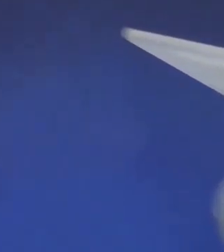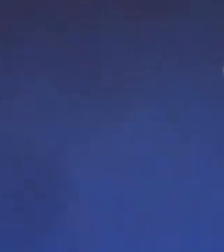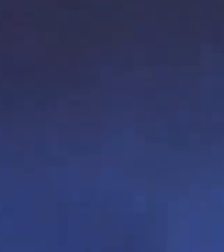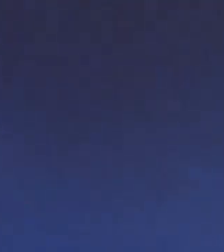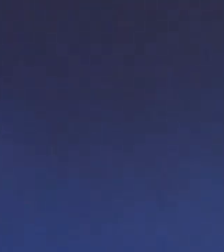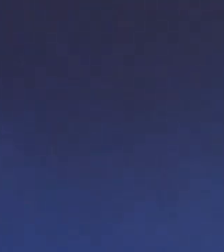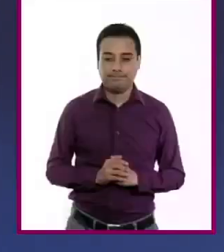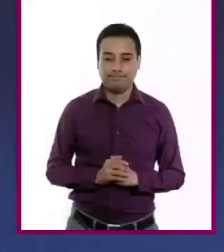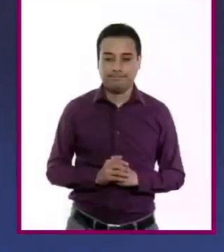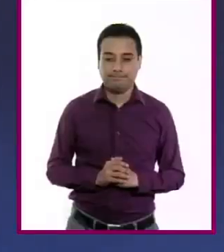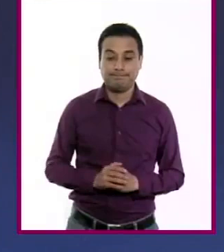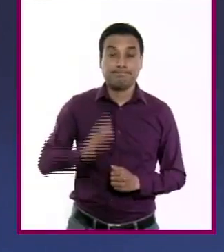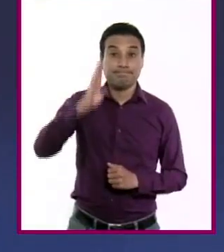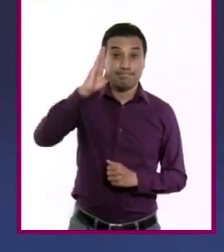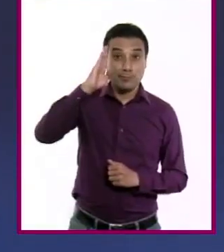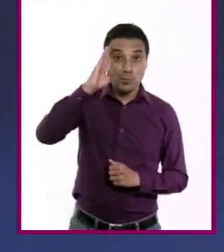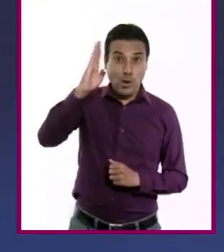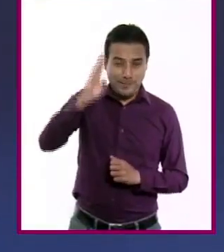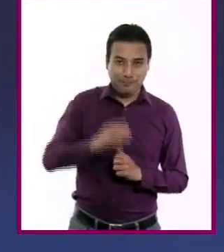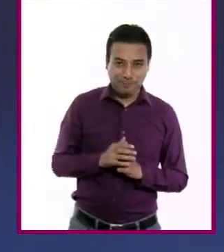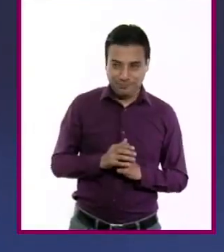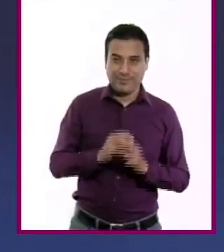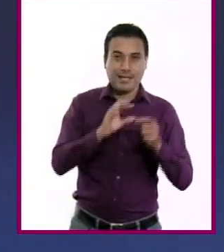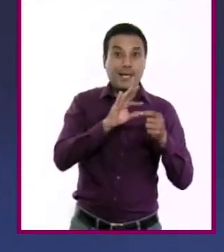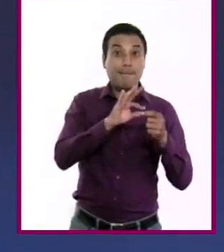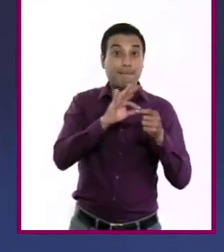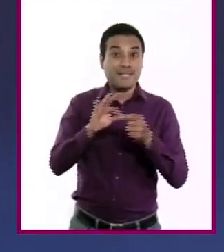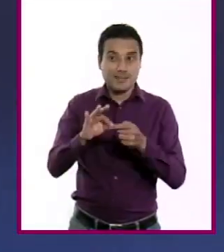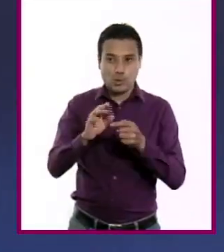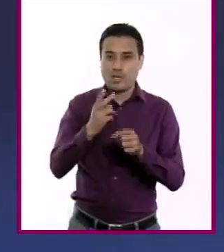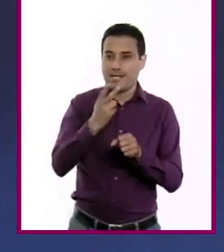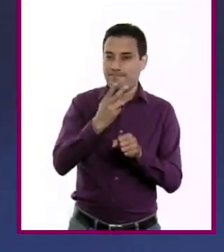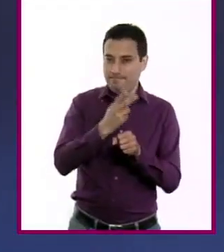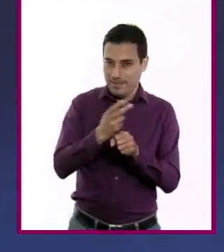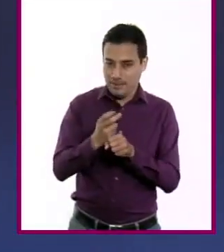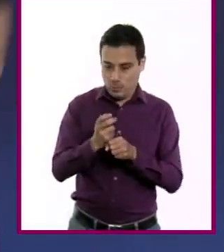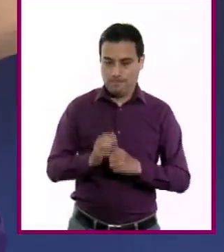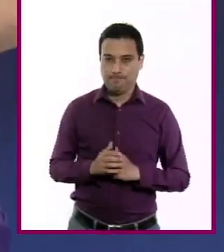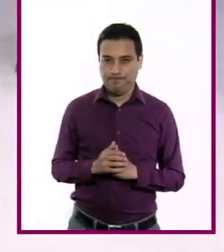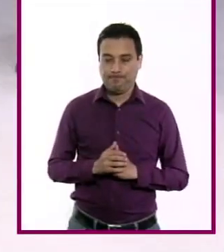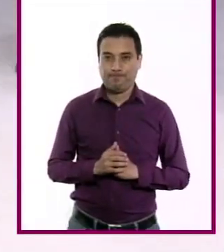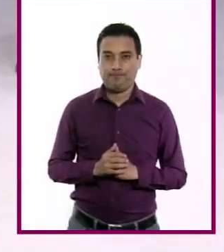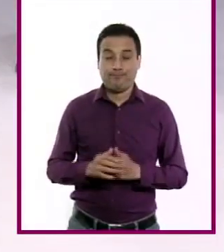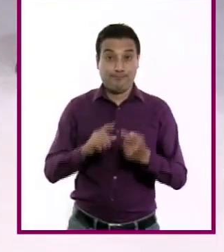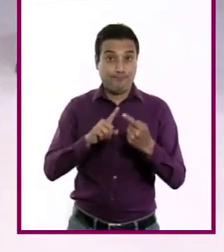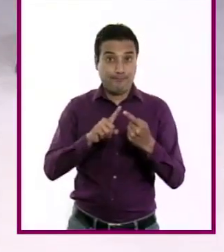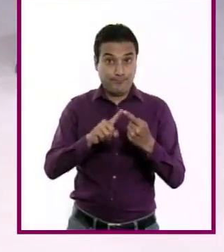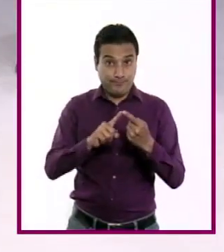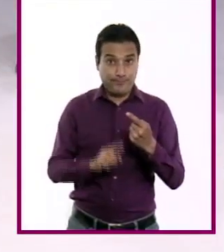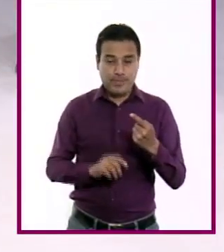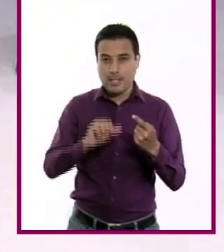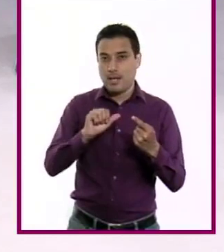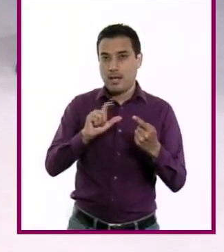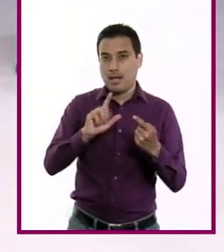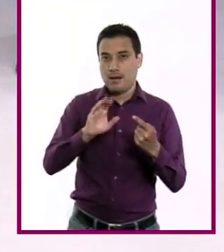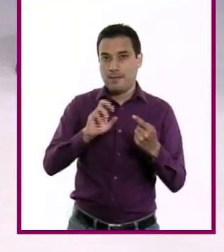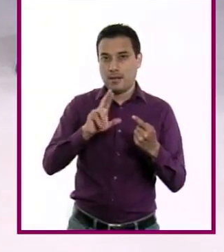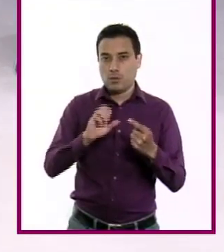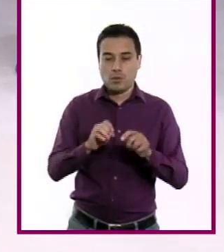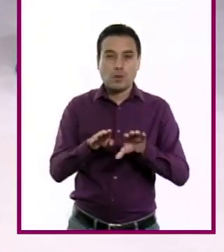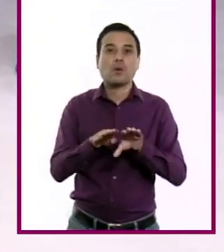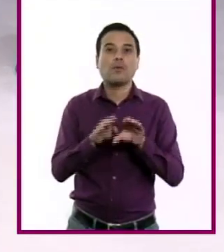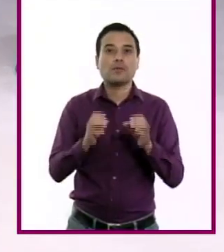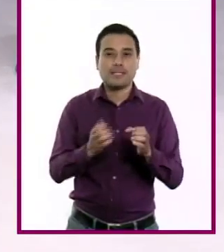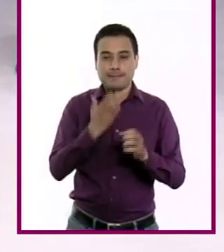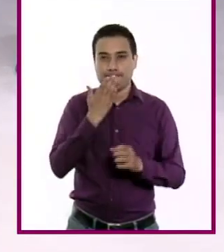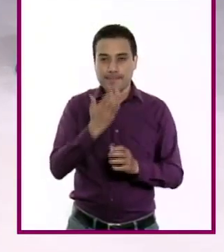Soy Enrique Rodal y les presento con mucho gusto a nuestros invitados de este día. De este lado me encuentro con Alberto. Alberto, ¿cómo te encuentras?